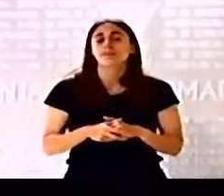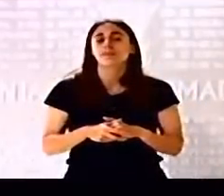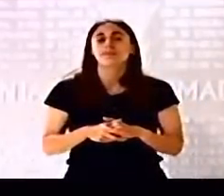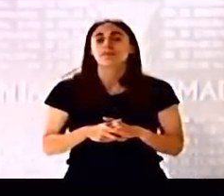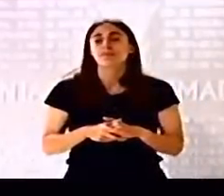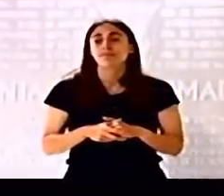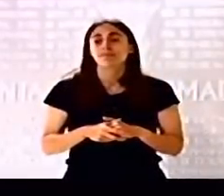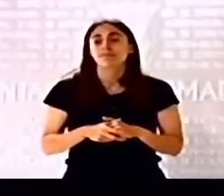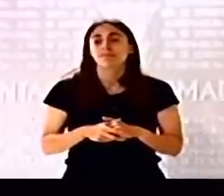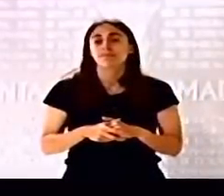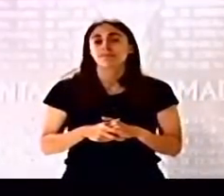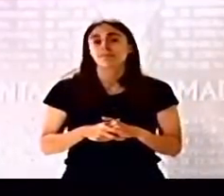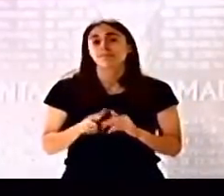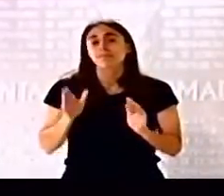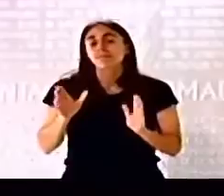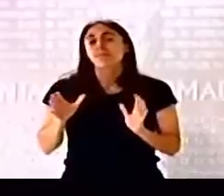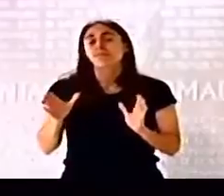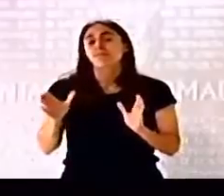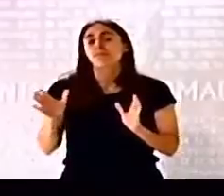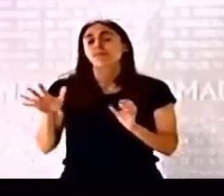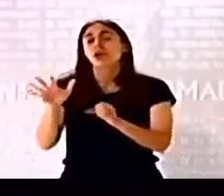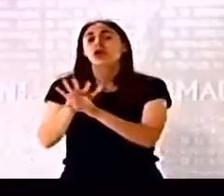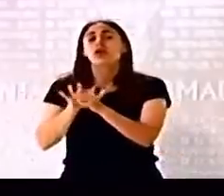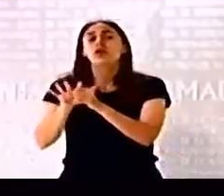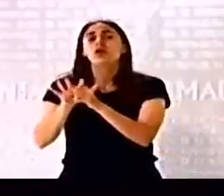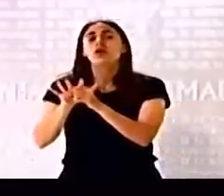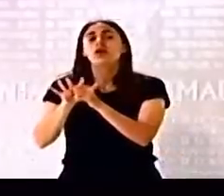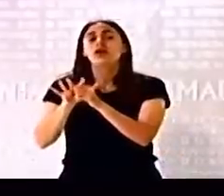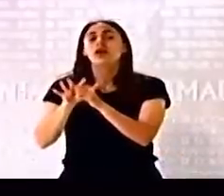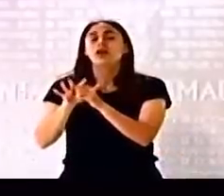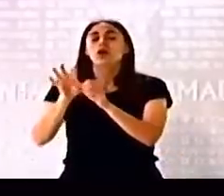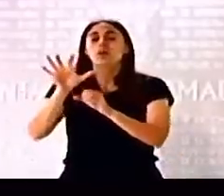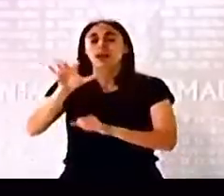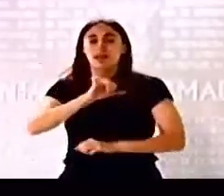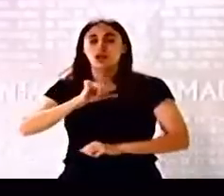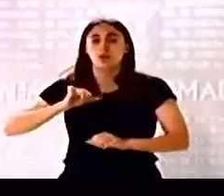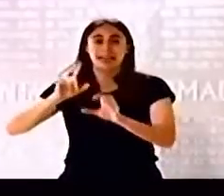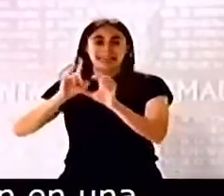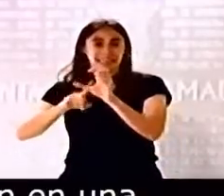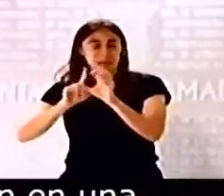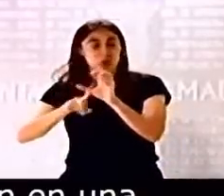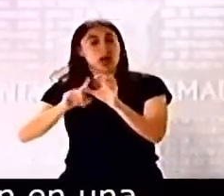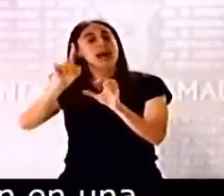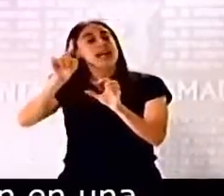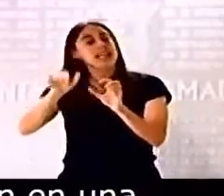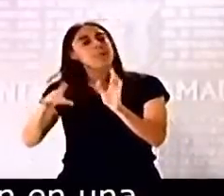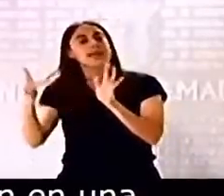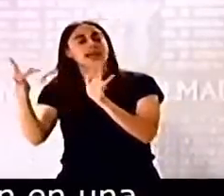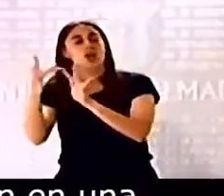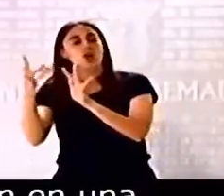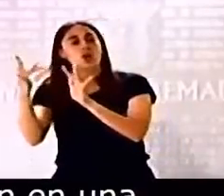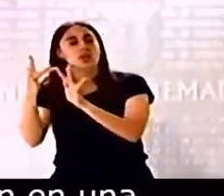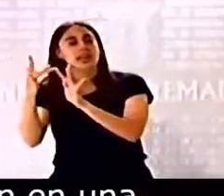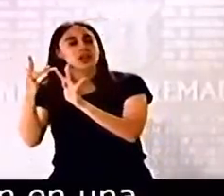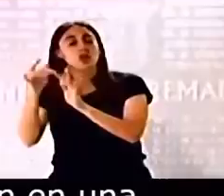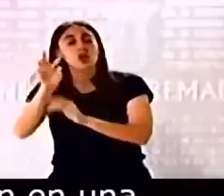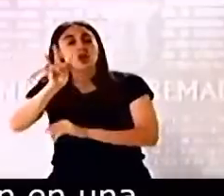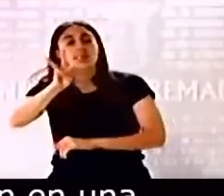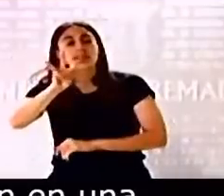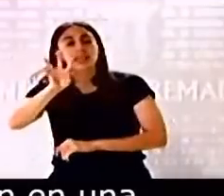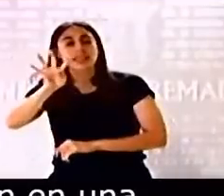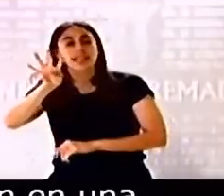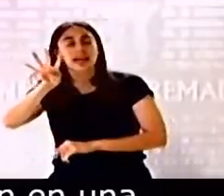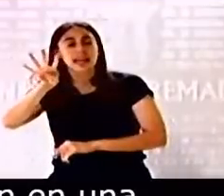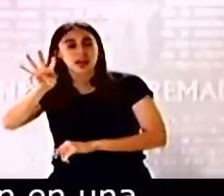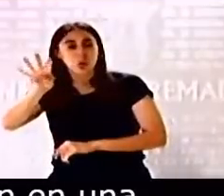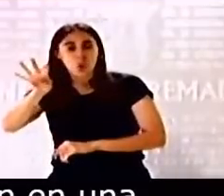a pesar de que estaban en una localidad de la Comunidad Autónoma de Extremadura, han tenido contacto con 34